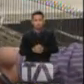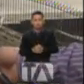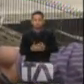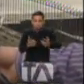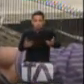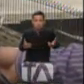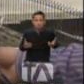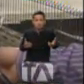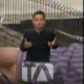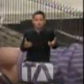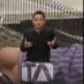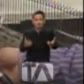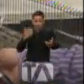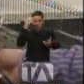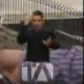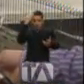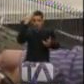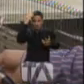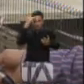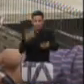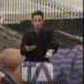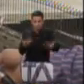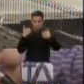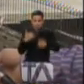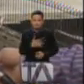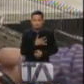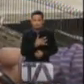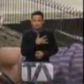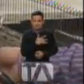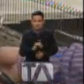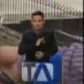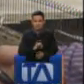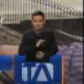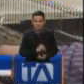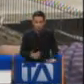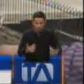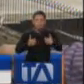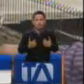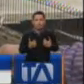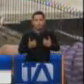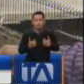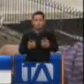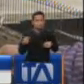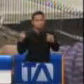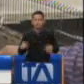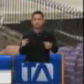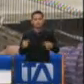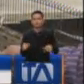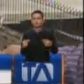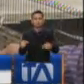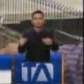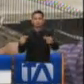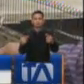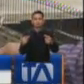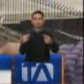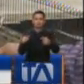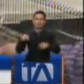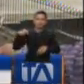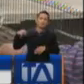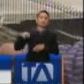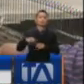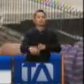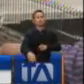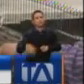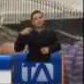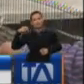queremos realmente que el señor alcalde viva en carne propia como nosotros tenemos que el día a día bajar